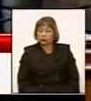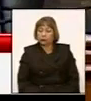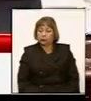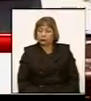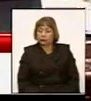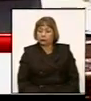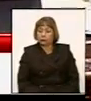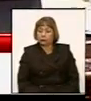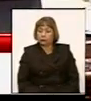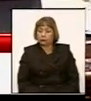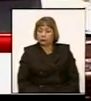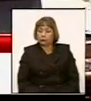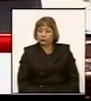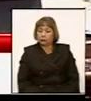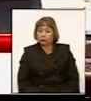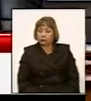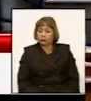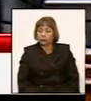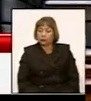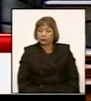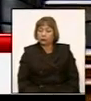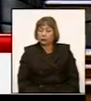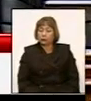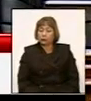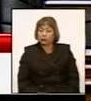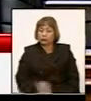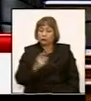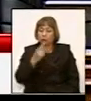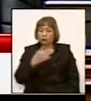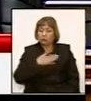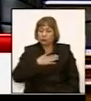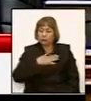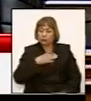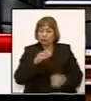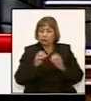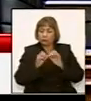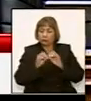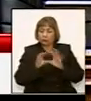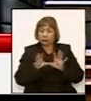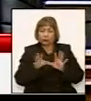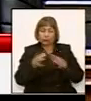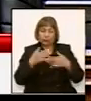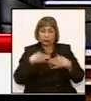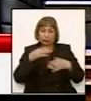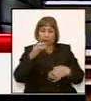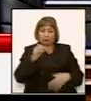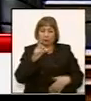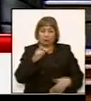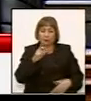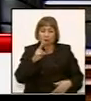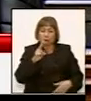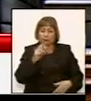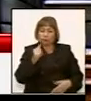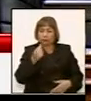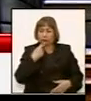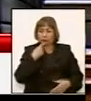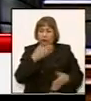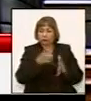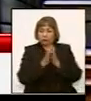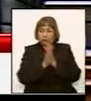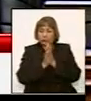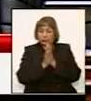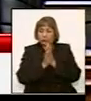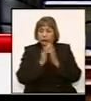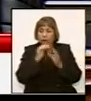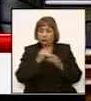Audio para la congresista Chacón. Gracias. Sí, no me queda claro qué es lo que ha aceptado el congresista Oliva. Por lo que yo solicitaría antes